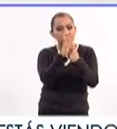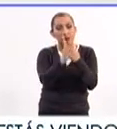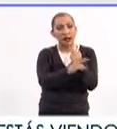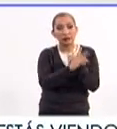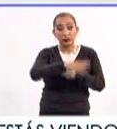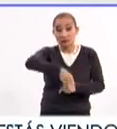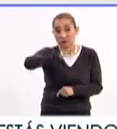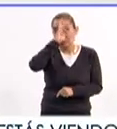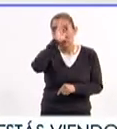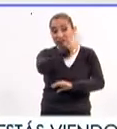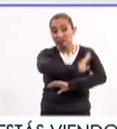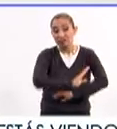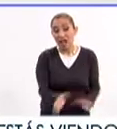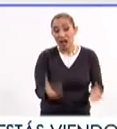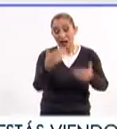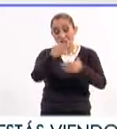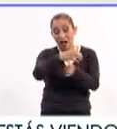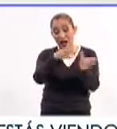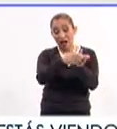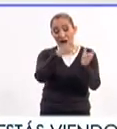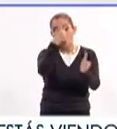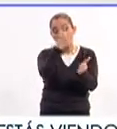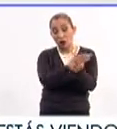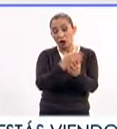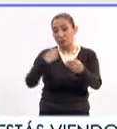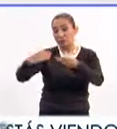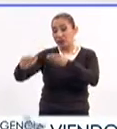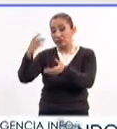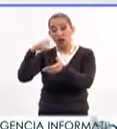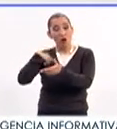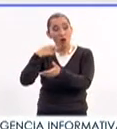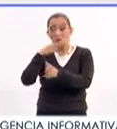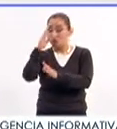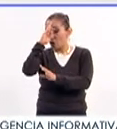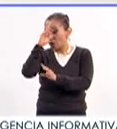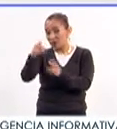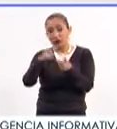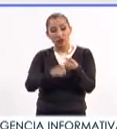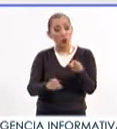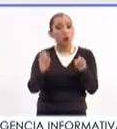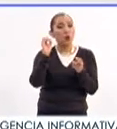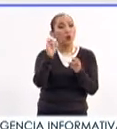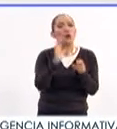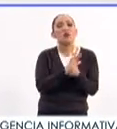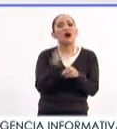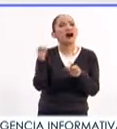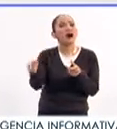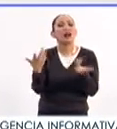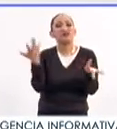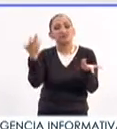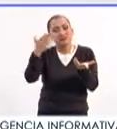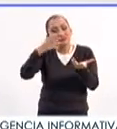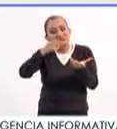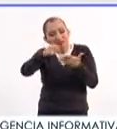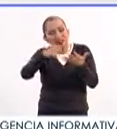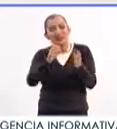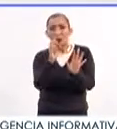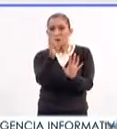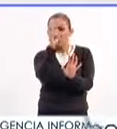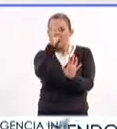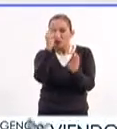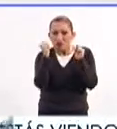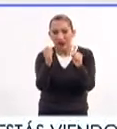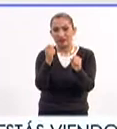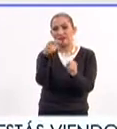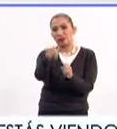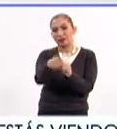que están prohibiendo los empaques de un solo uso, los plásticos de un solo uso, o cuáles serían las medidas, ya sea drásticas o